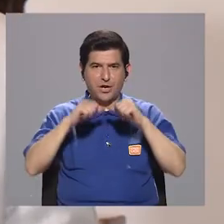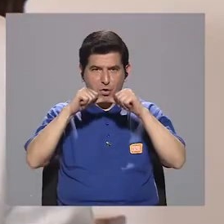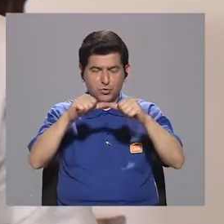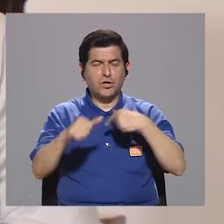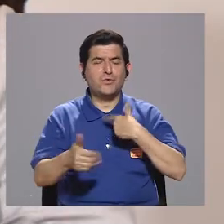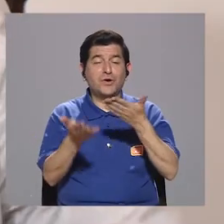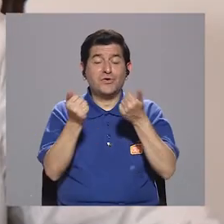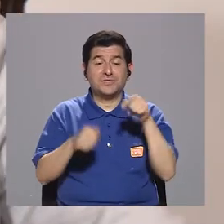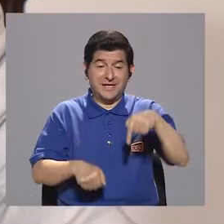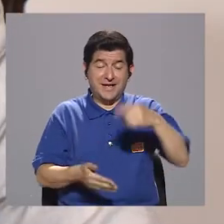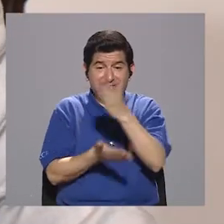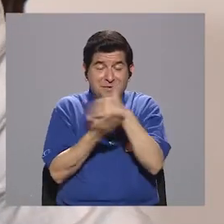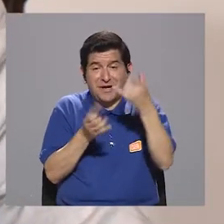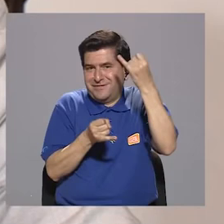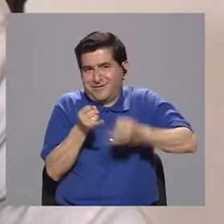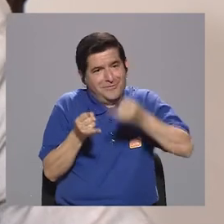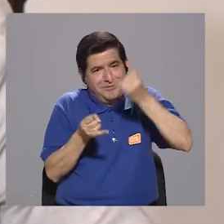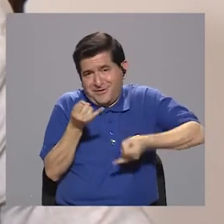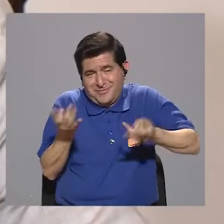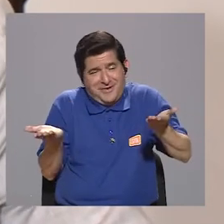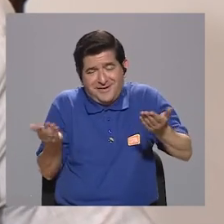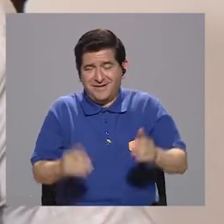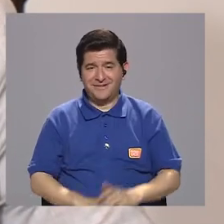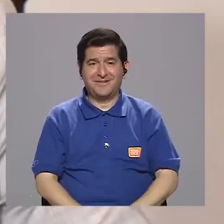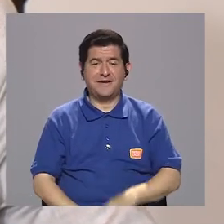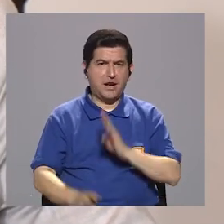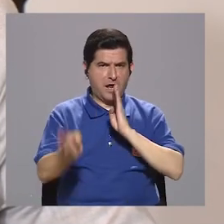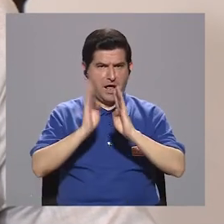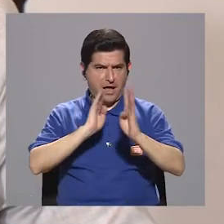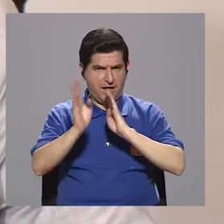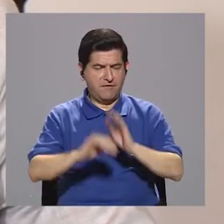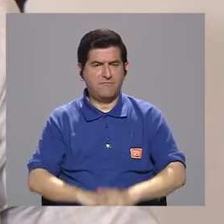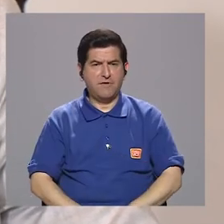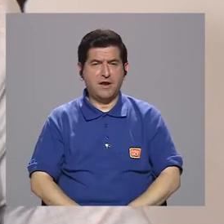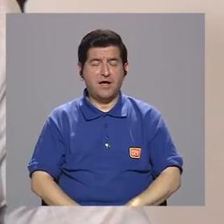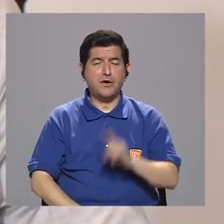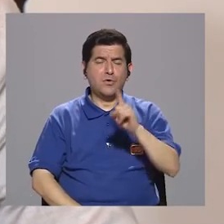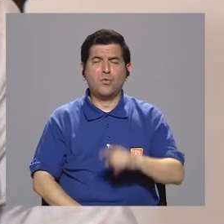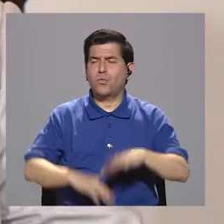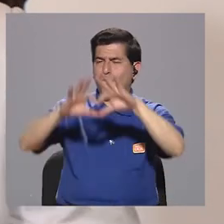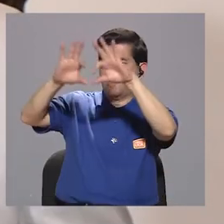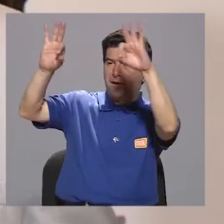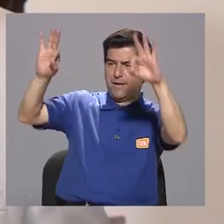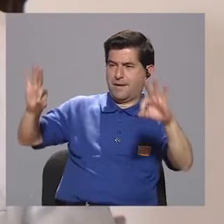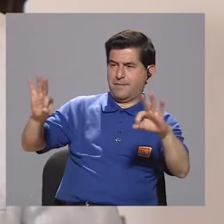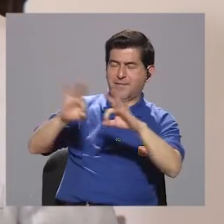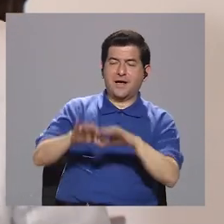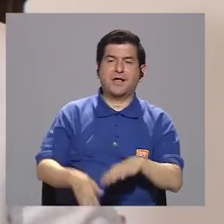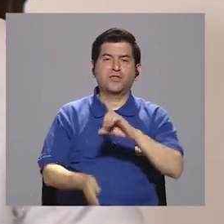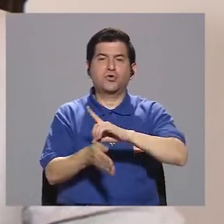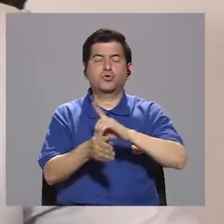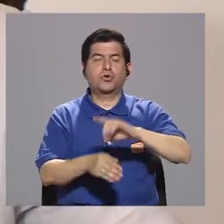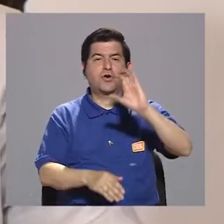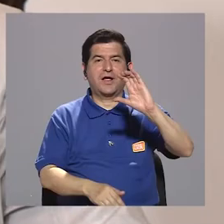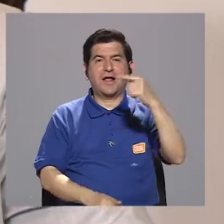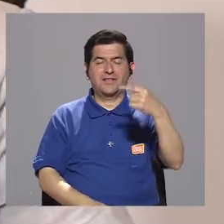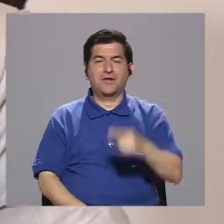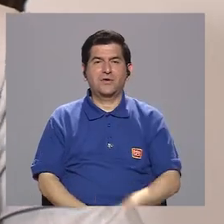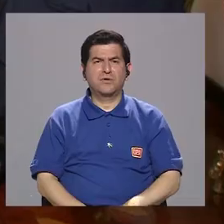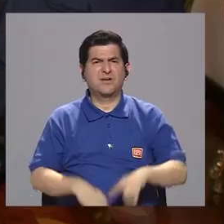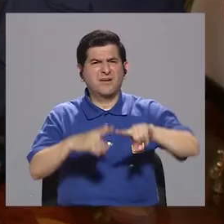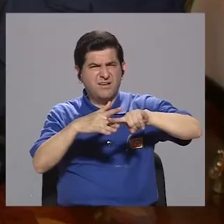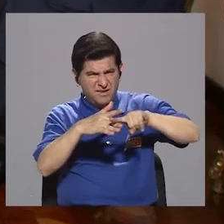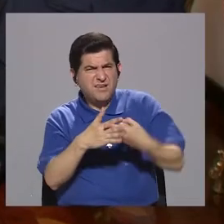Regresamos. Yo quisiera que este bloque no se me acabe. Estamos hablando de un retrato del doctor Calderón Guardia. ¿Cuál fue el origen,